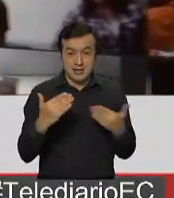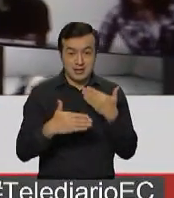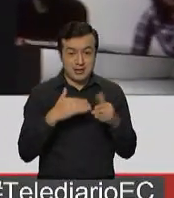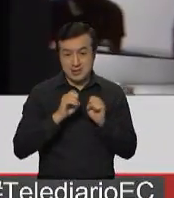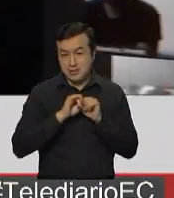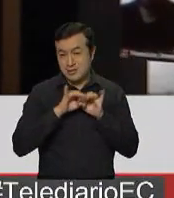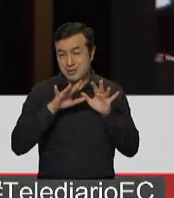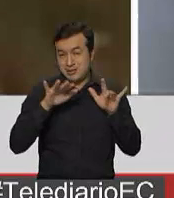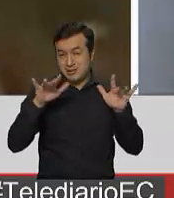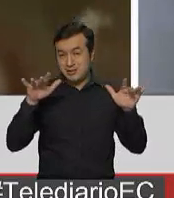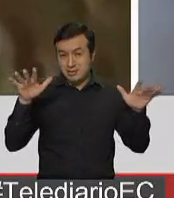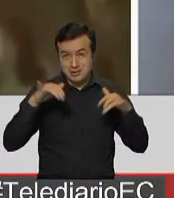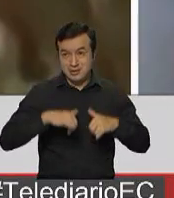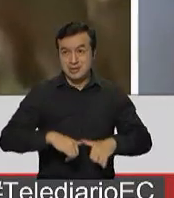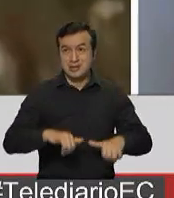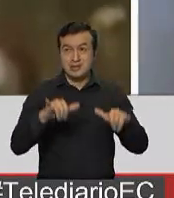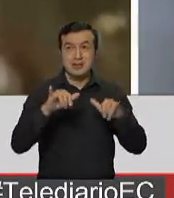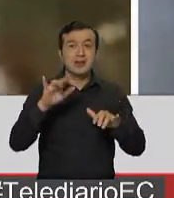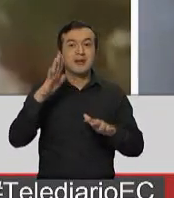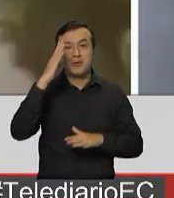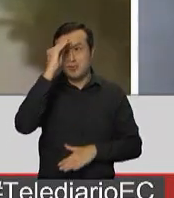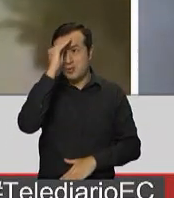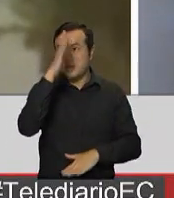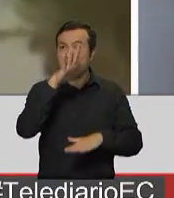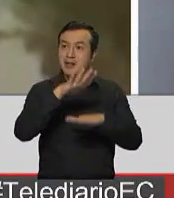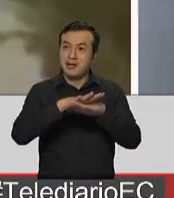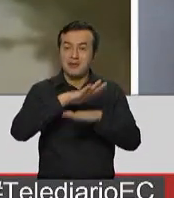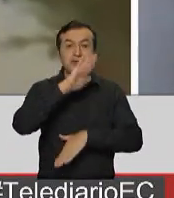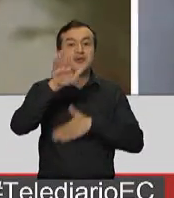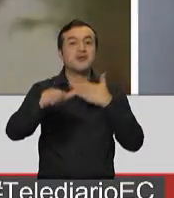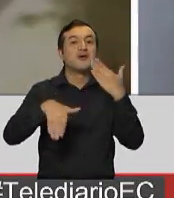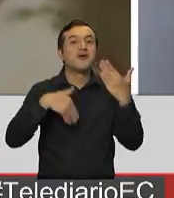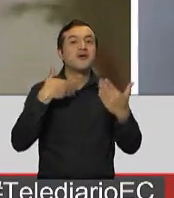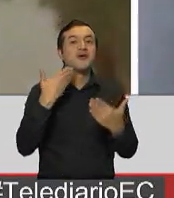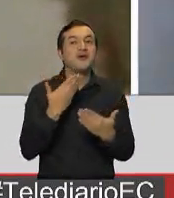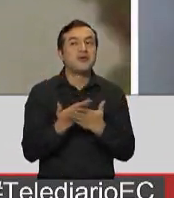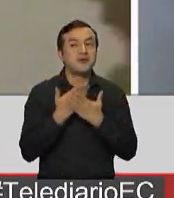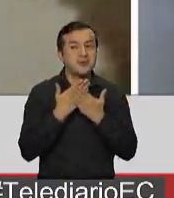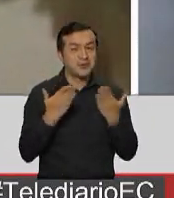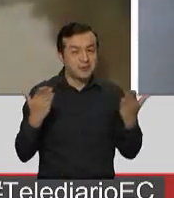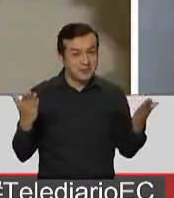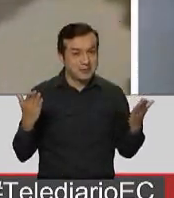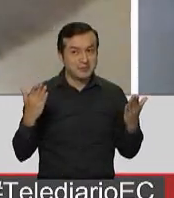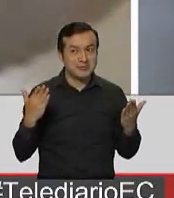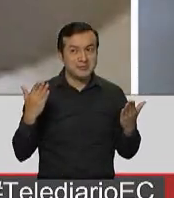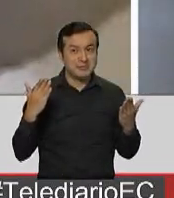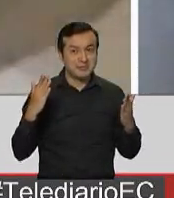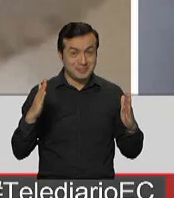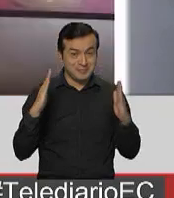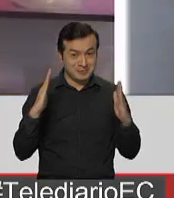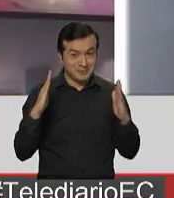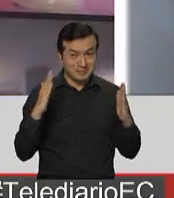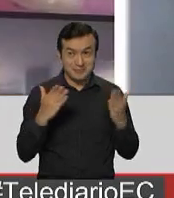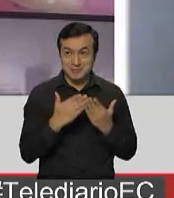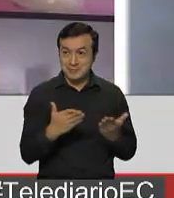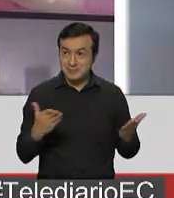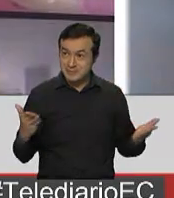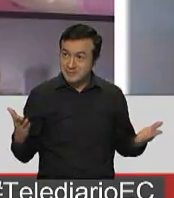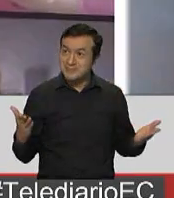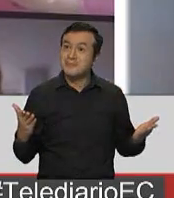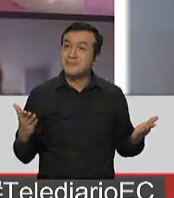se extendió. Buenas tardes con todos los que están aquí en